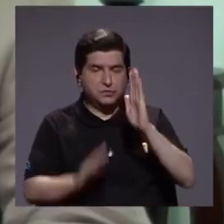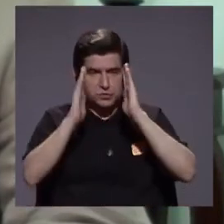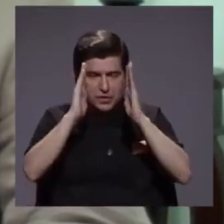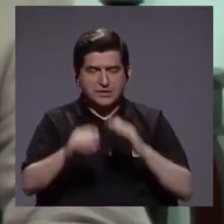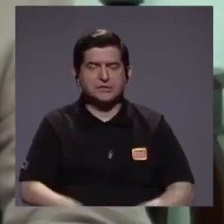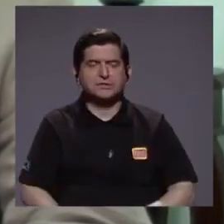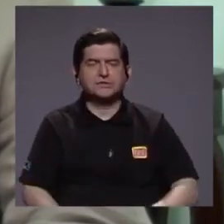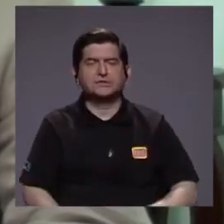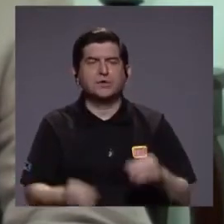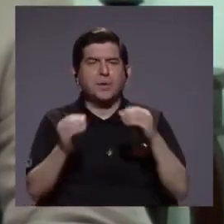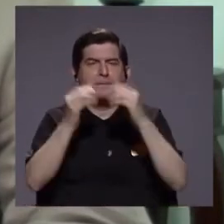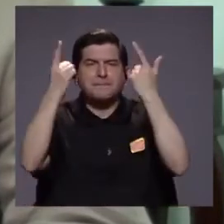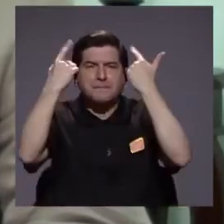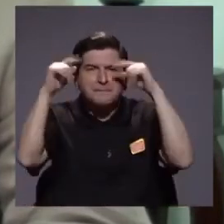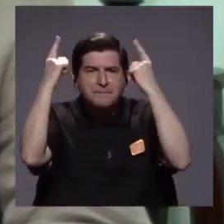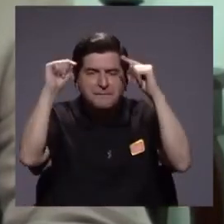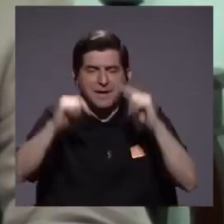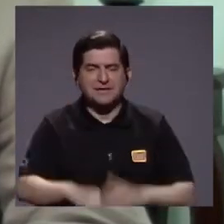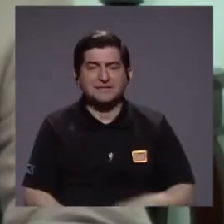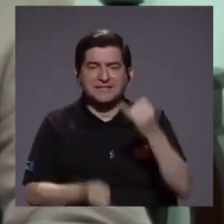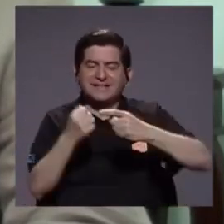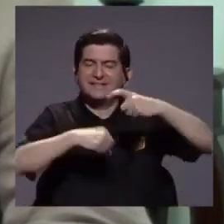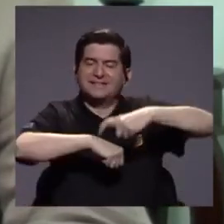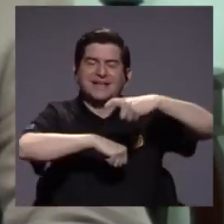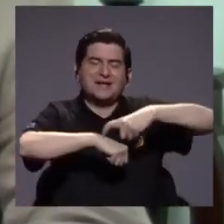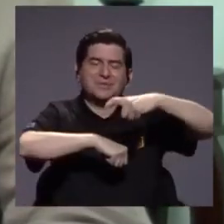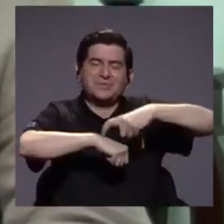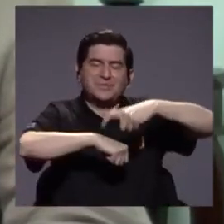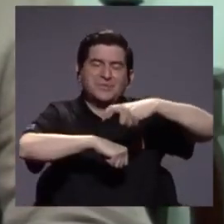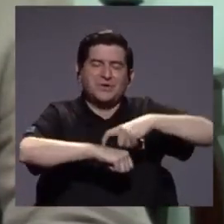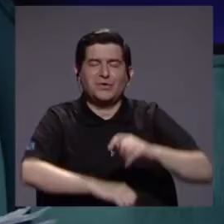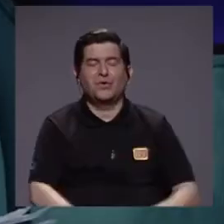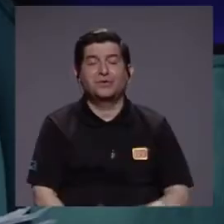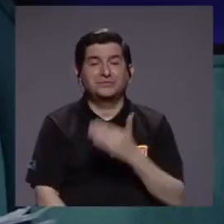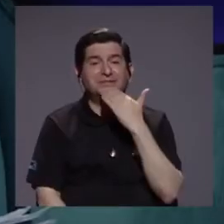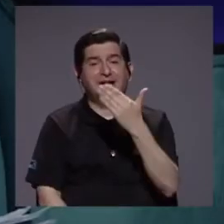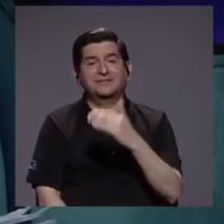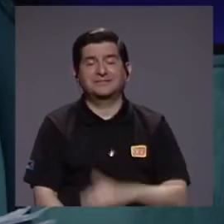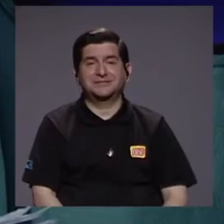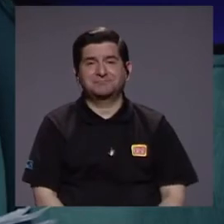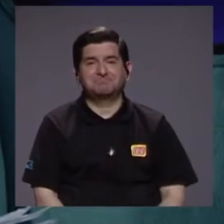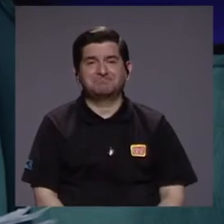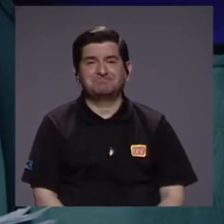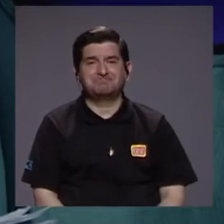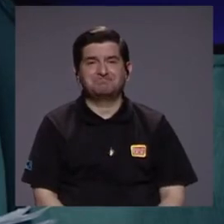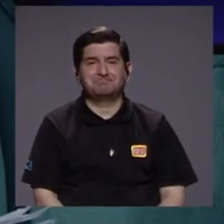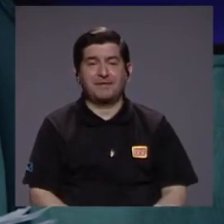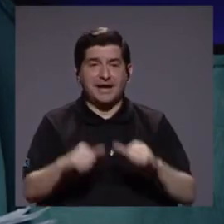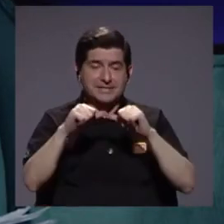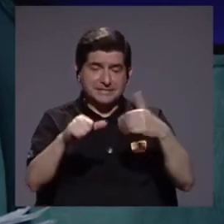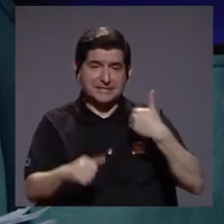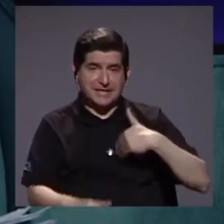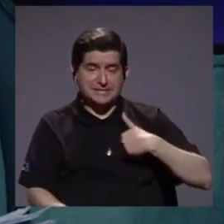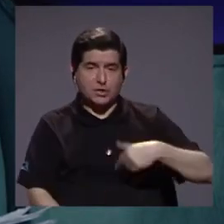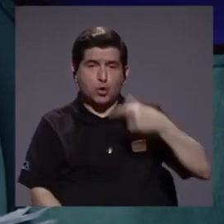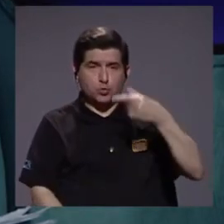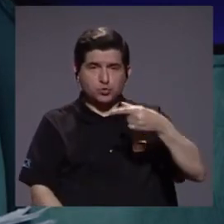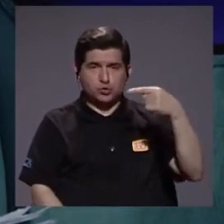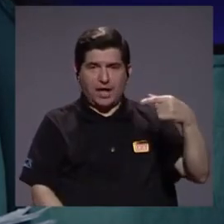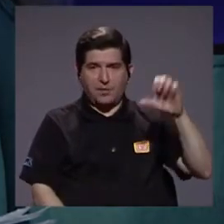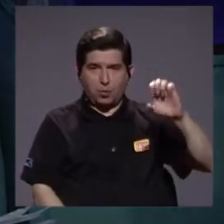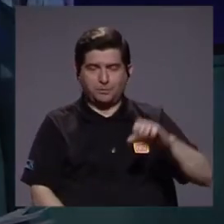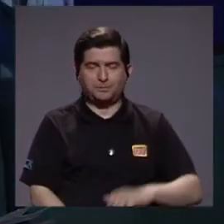más efectiva y eficiente hacia los Finalizó estudiantes. Finalizó el tiempo. Así como las becas. Muchas gracias. Gracias. Continuamos con el señor Gustavo